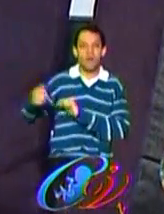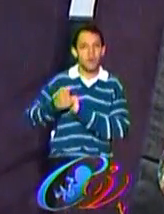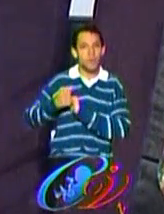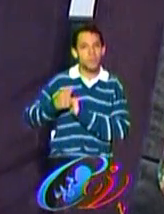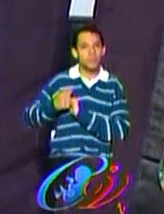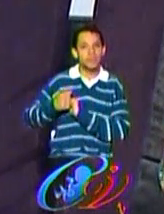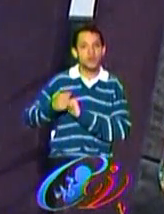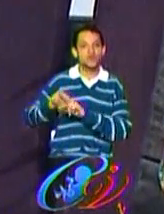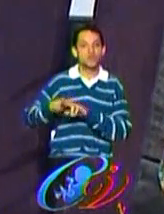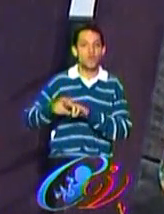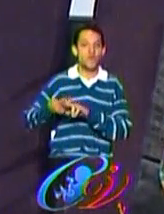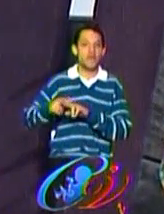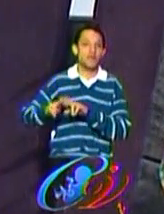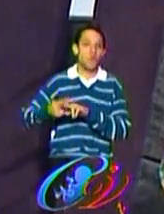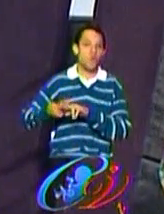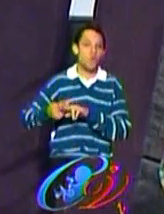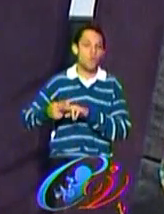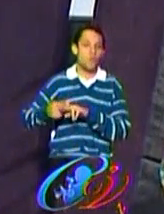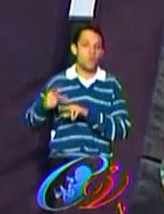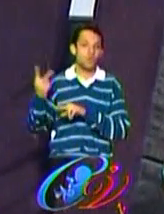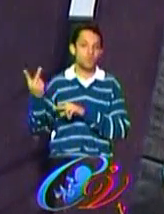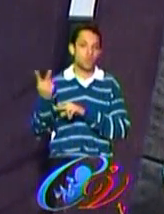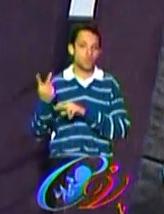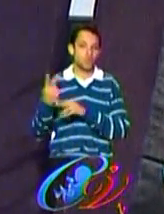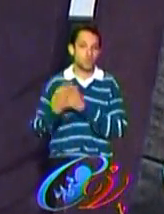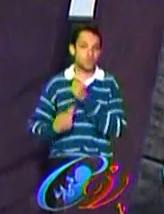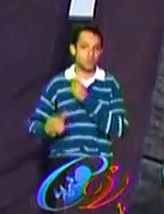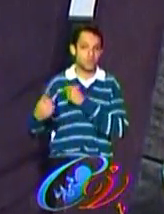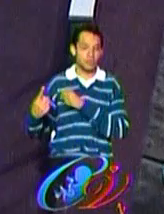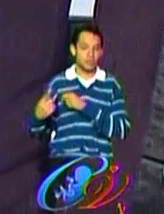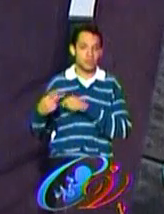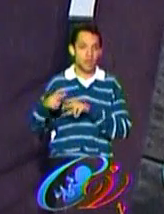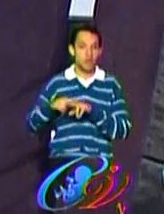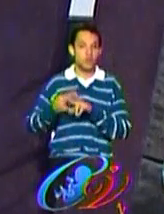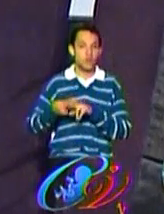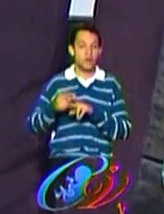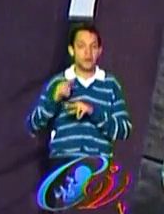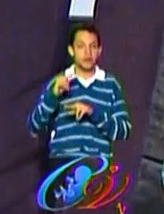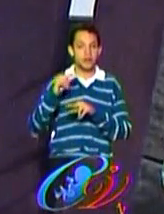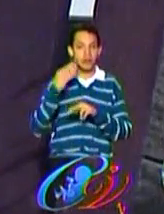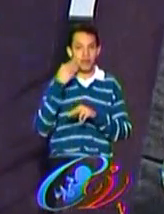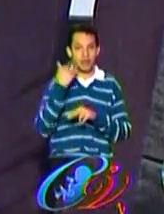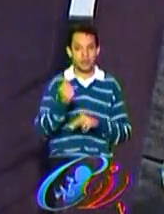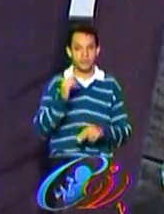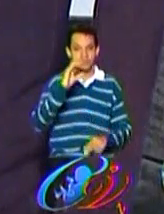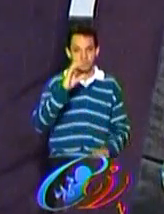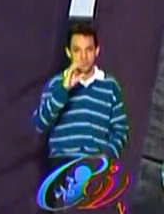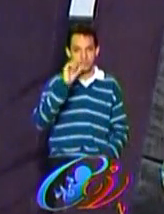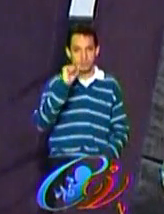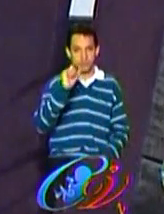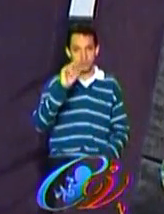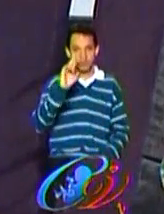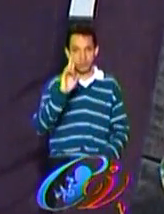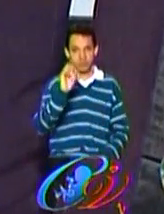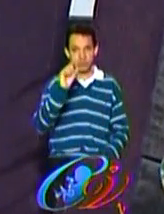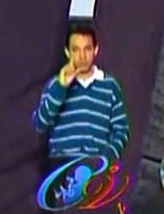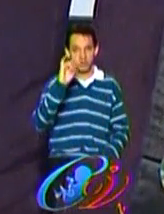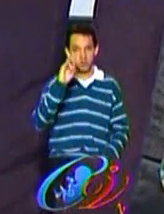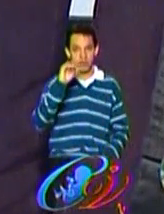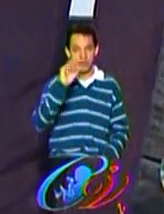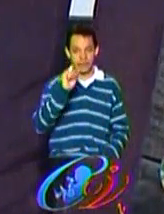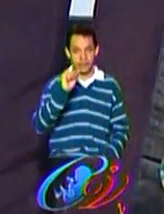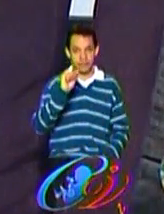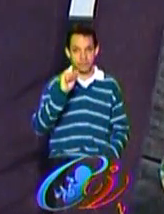mis sobrinos. Y hoy tengo a mi sobrina, Carolina Restrepo Rojas. Ella es médico cirujana